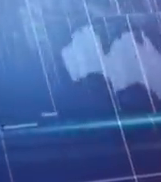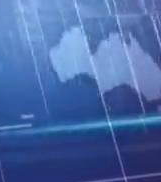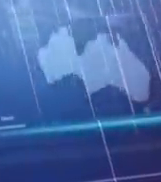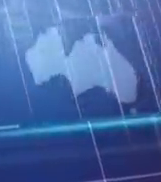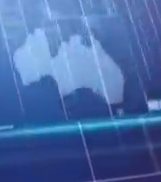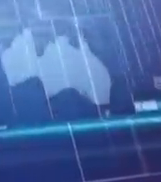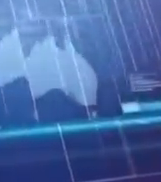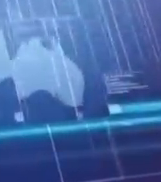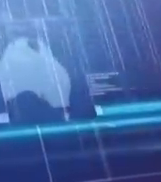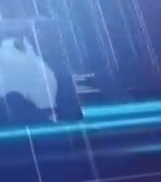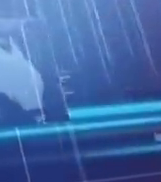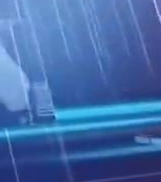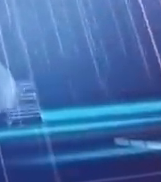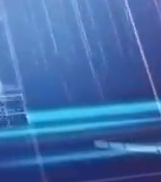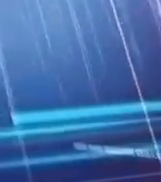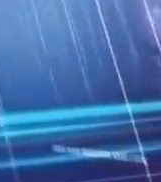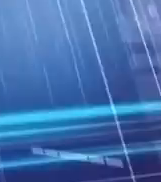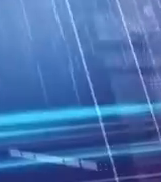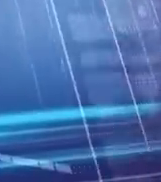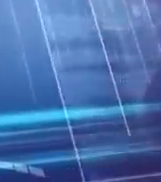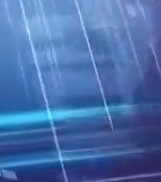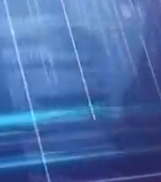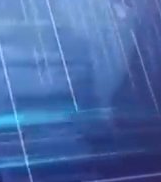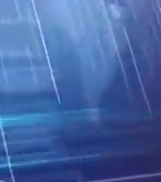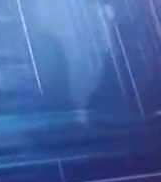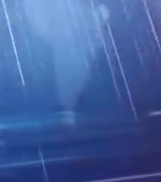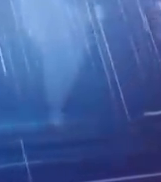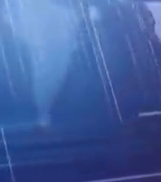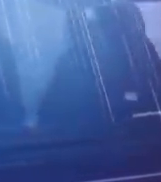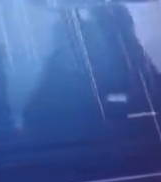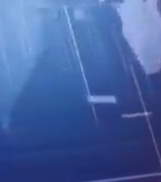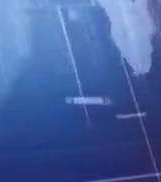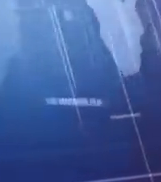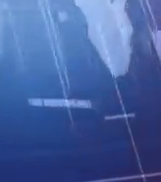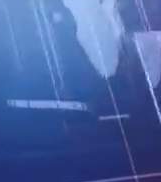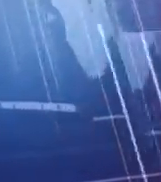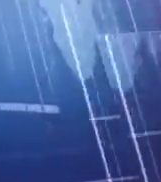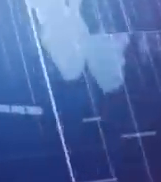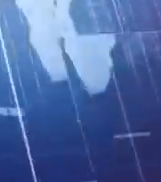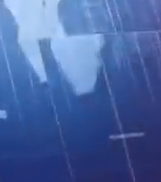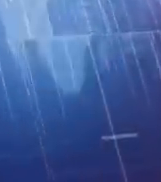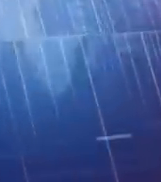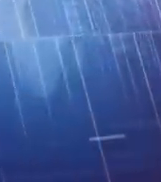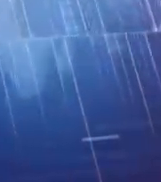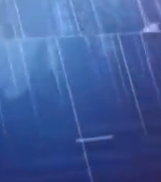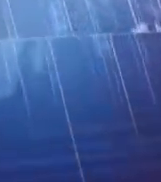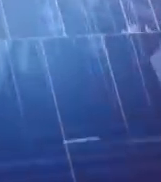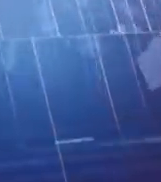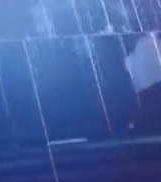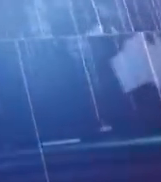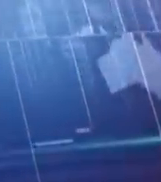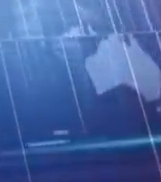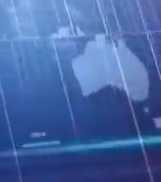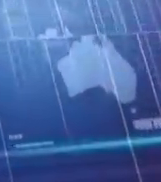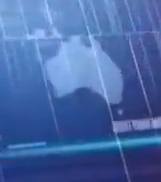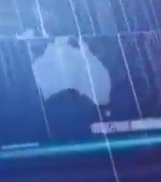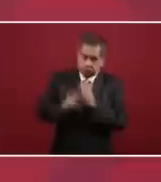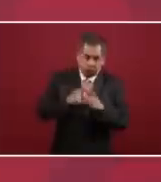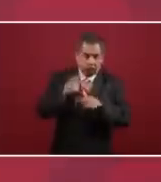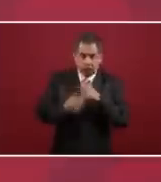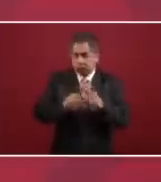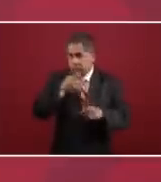de todo tipo. Pero agradeció a las redes sociales que neutralicen las fake news que lanzan en torno a esto. Vamos a